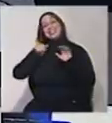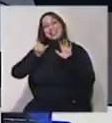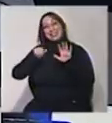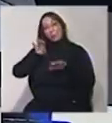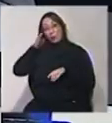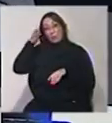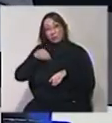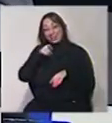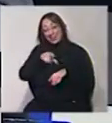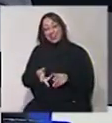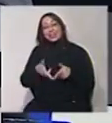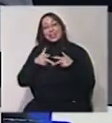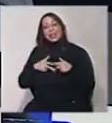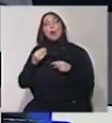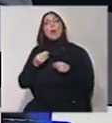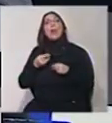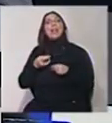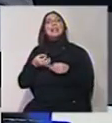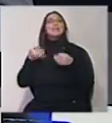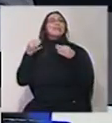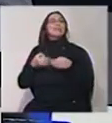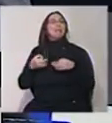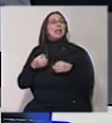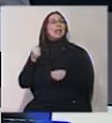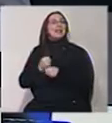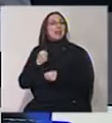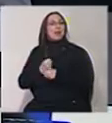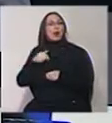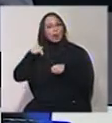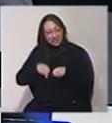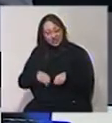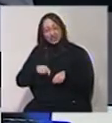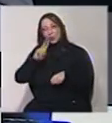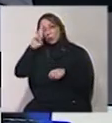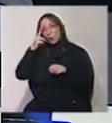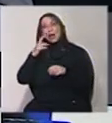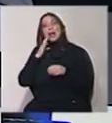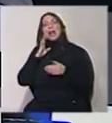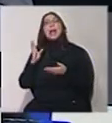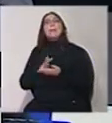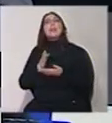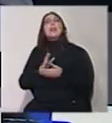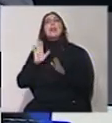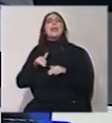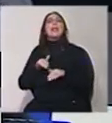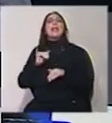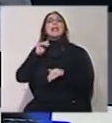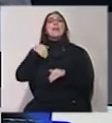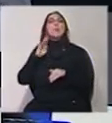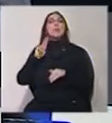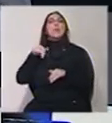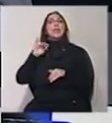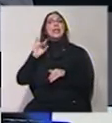indicando cuán efectivamente ha trabajado en este país la producción de impunidad. Ese es un